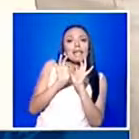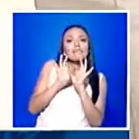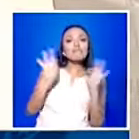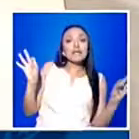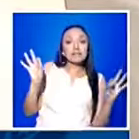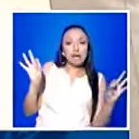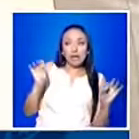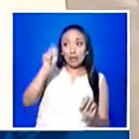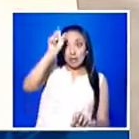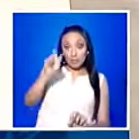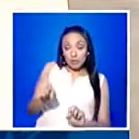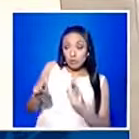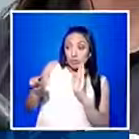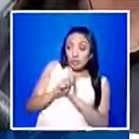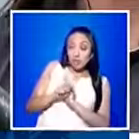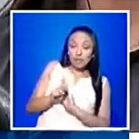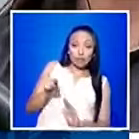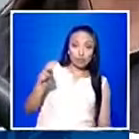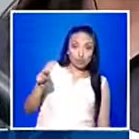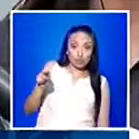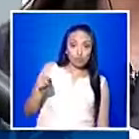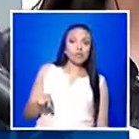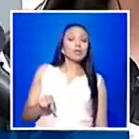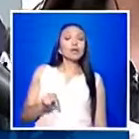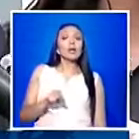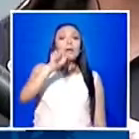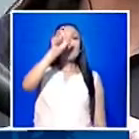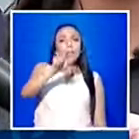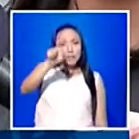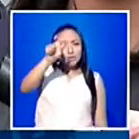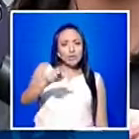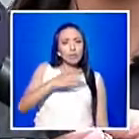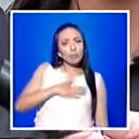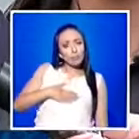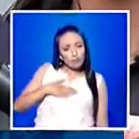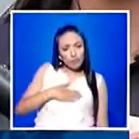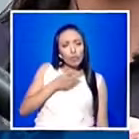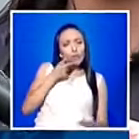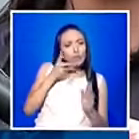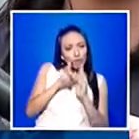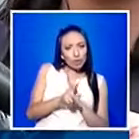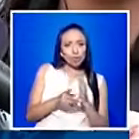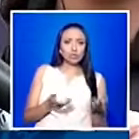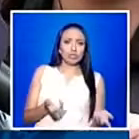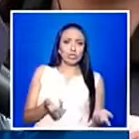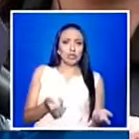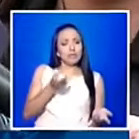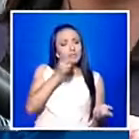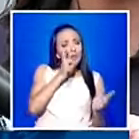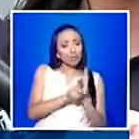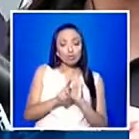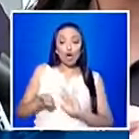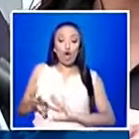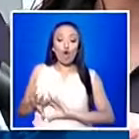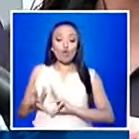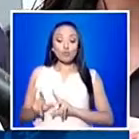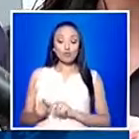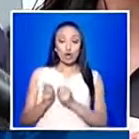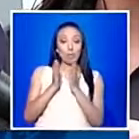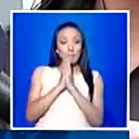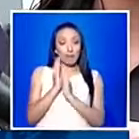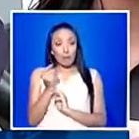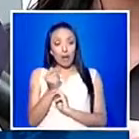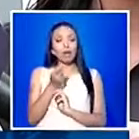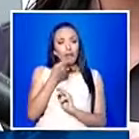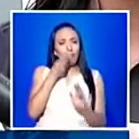que actúan al margen de la ley. A la ciudadanía, por favor, que denuncien estos hechos de corrupción, estos hechos de extorsión, para que